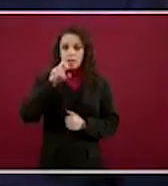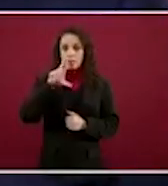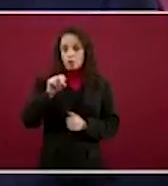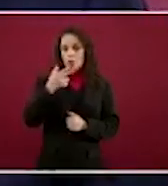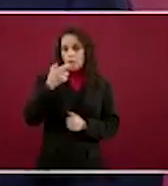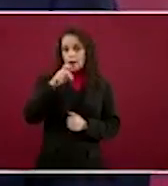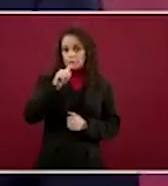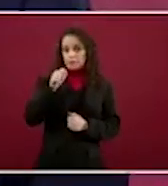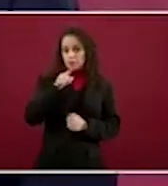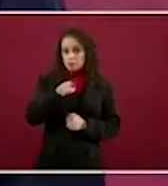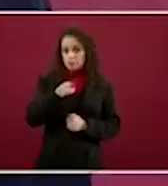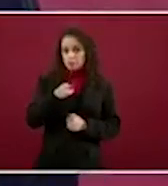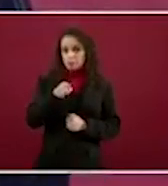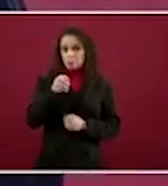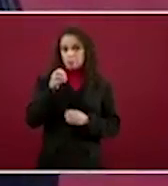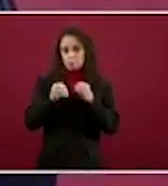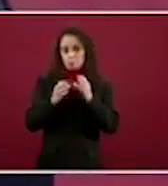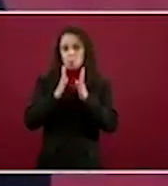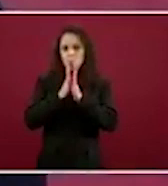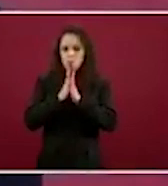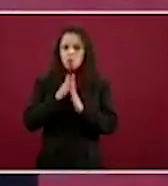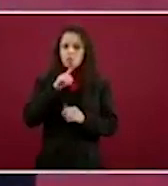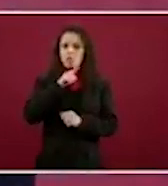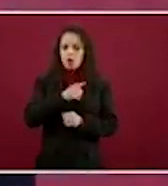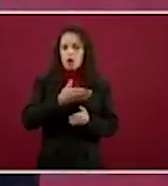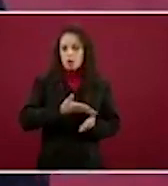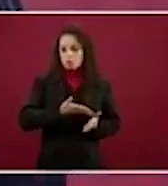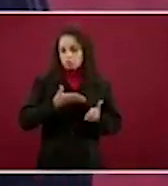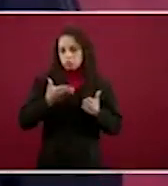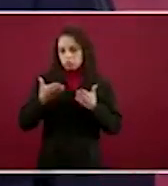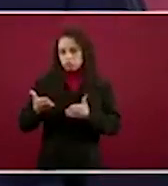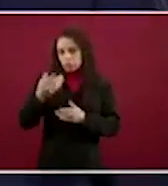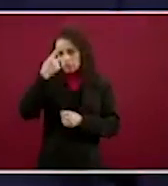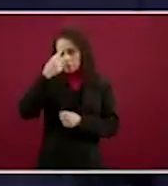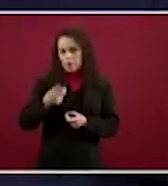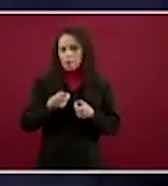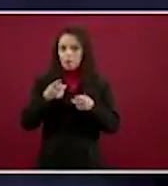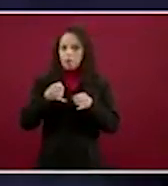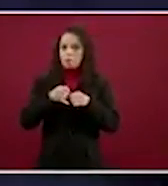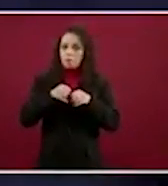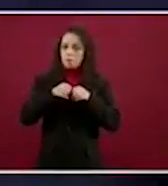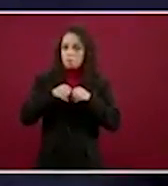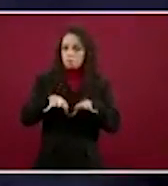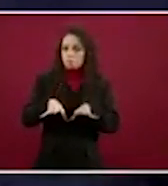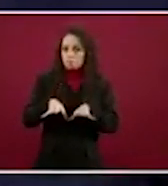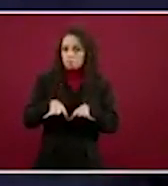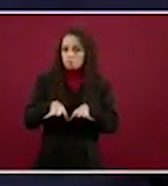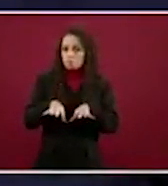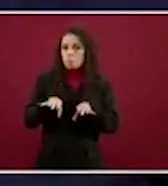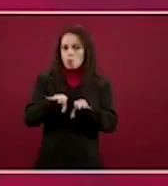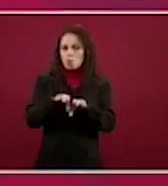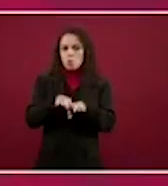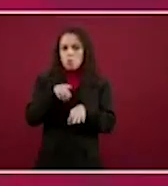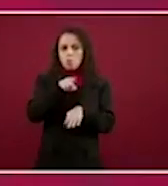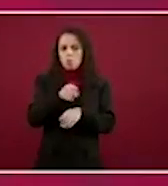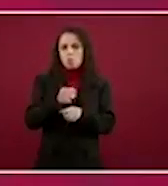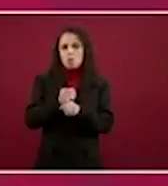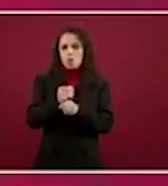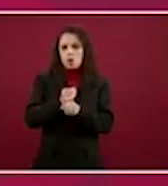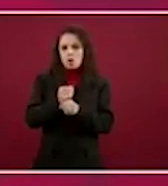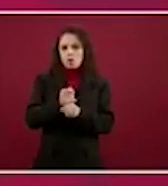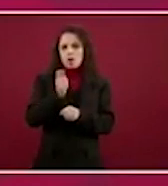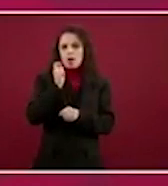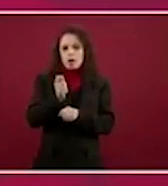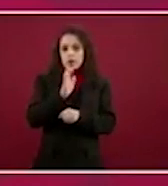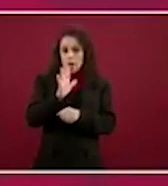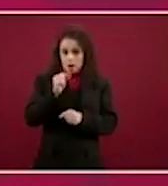del tratado comercial entre méxico eeuu y canadá y estimó que eeuu lo podría hacer antes del 20 de